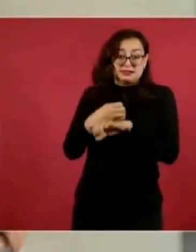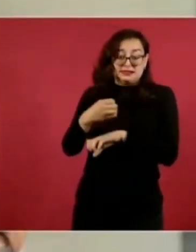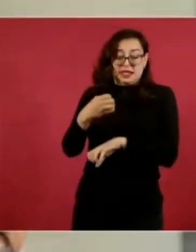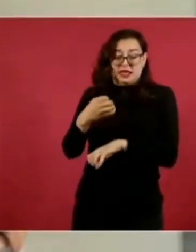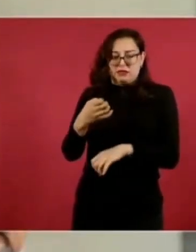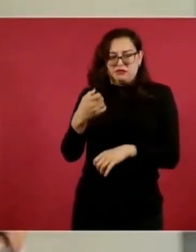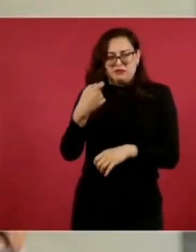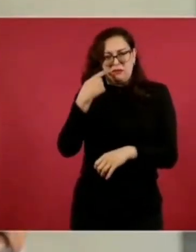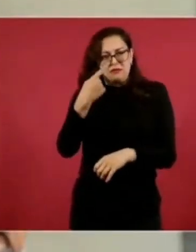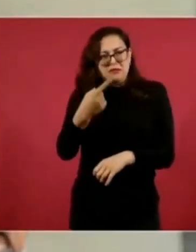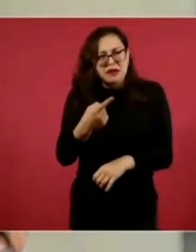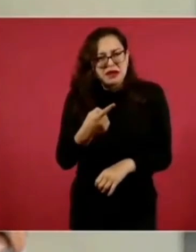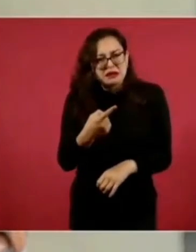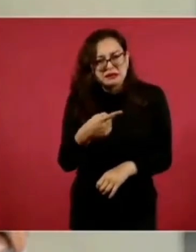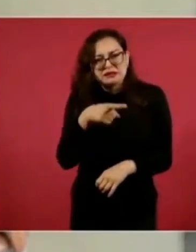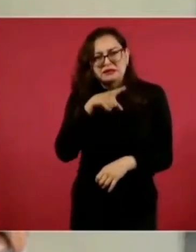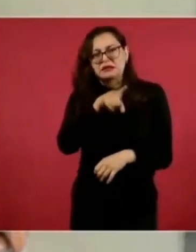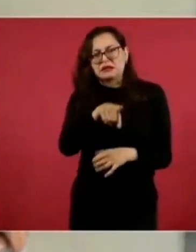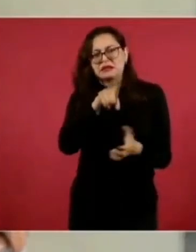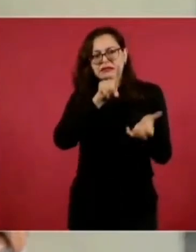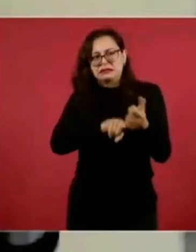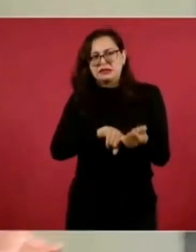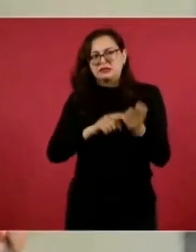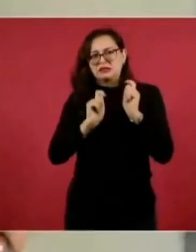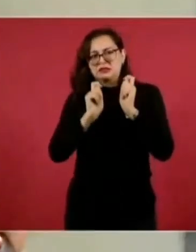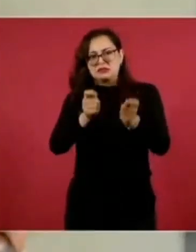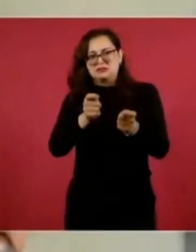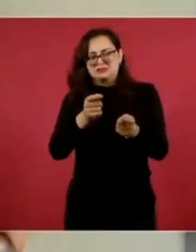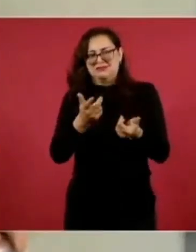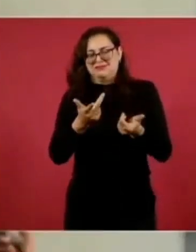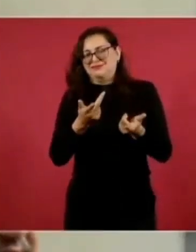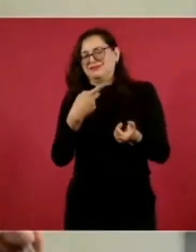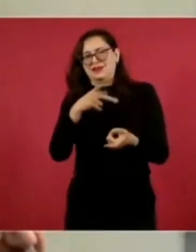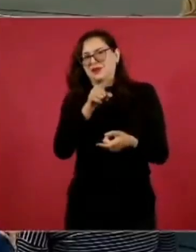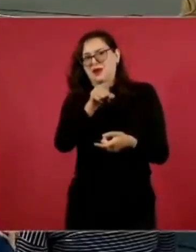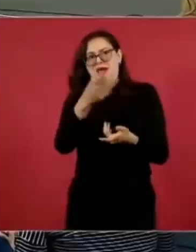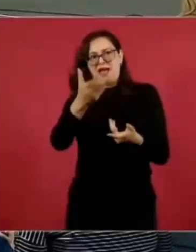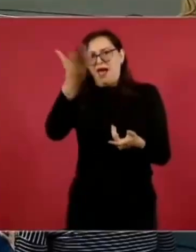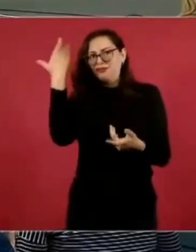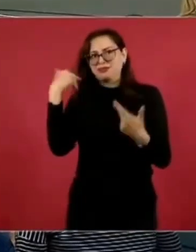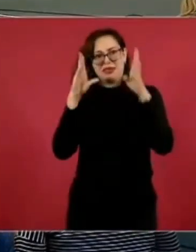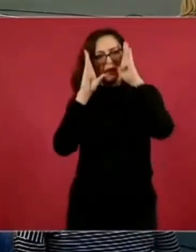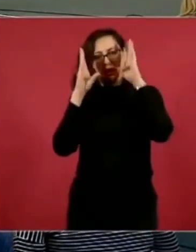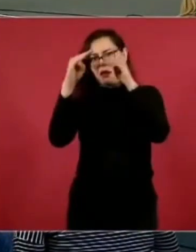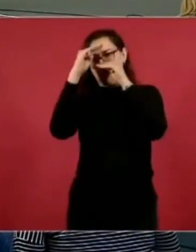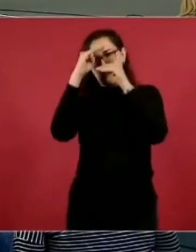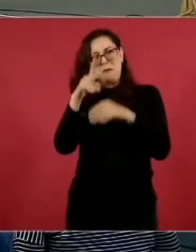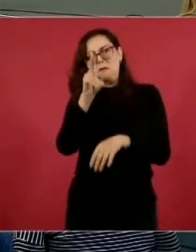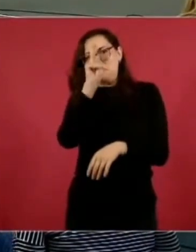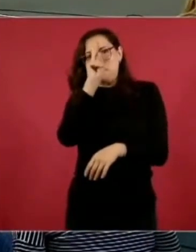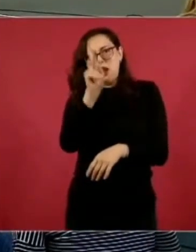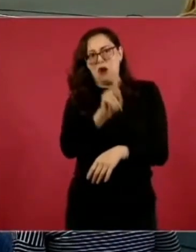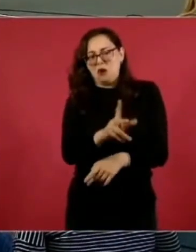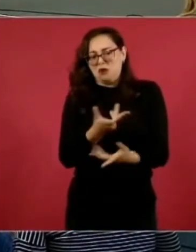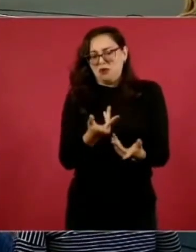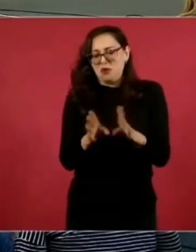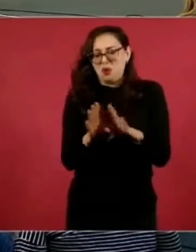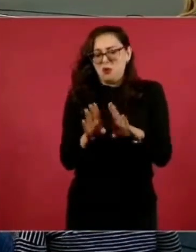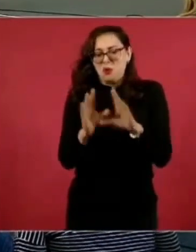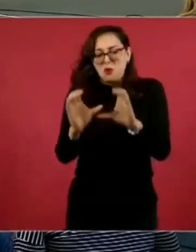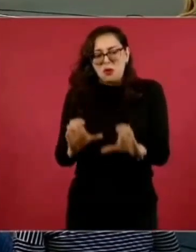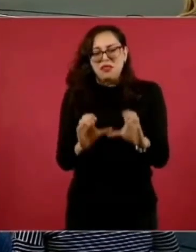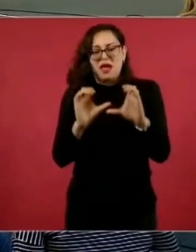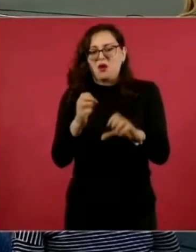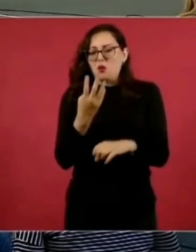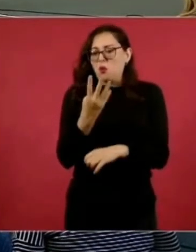probablemente ocupe un cargo público muy importante. ¿Cómo hacer para que se cuide lo esencial de la cuarta transformación